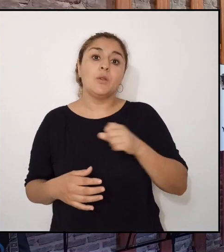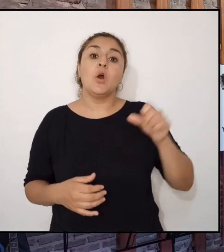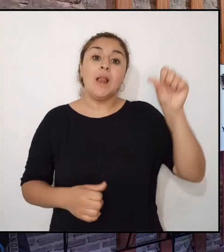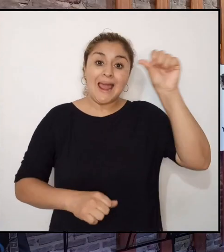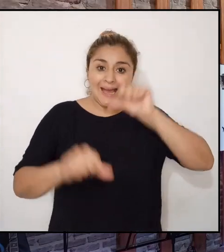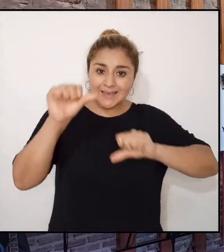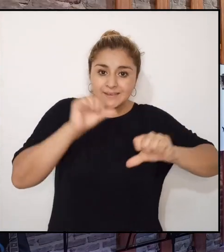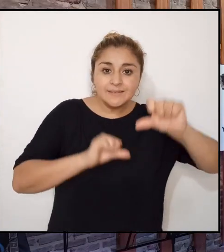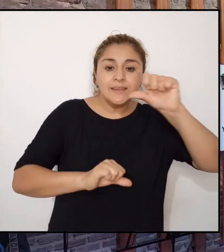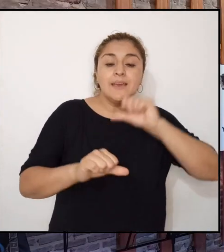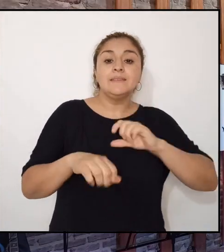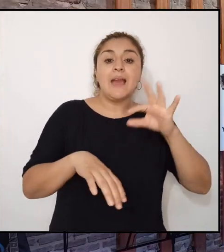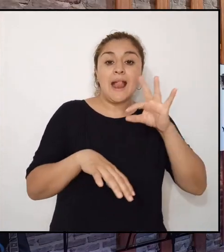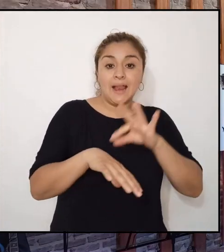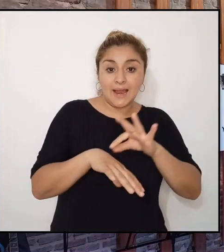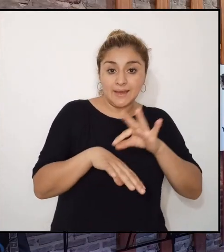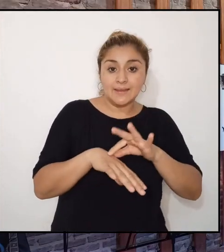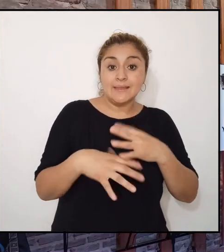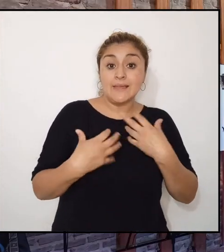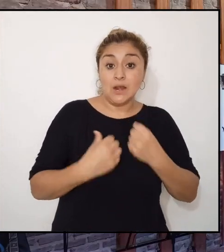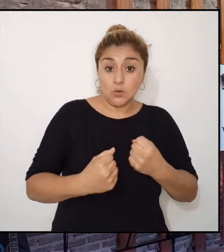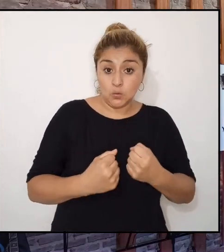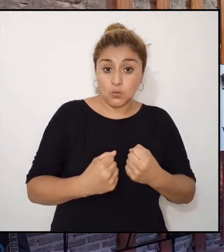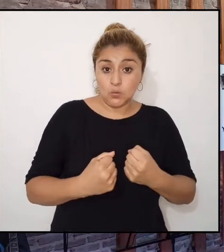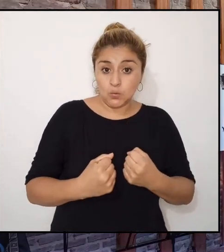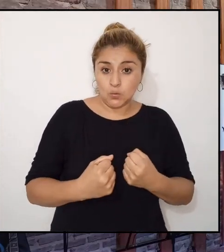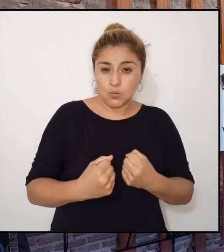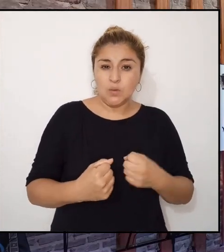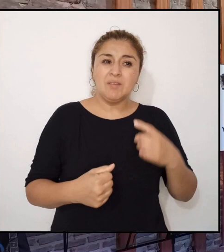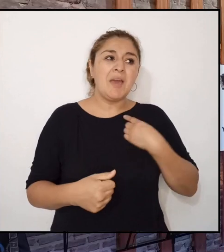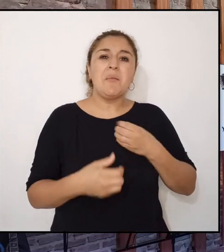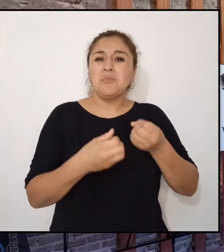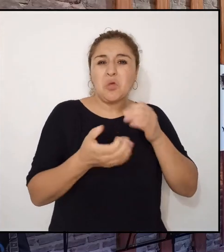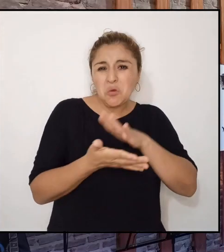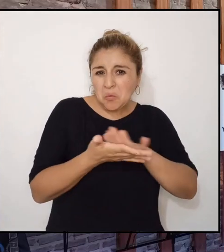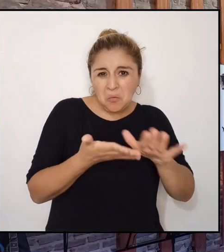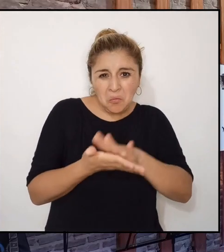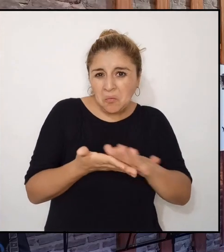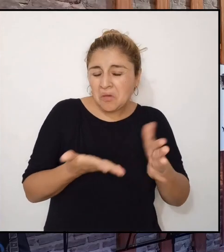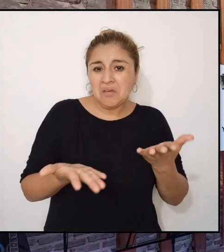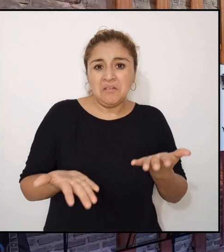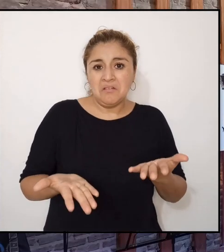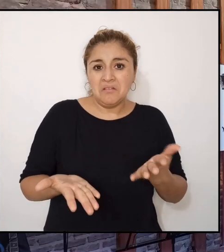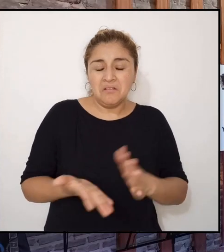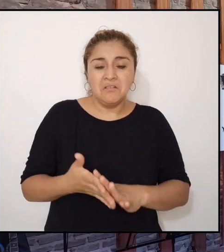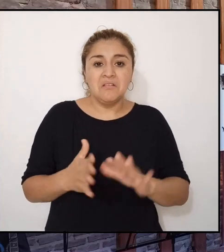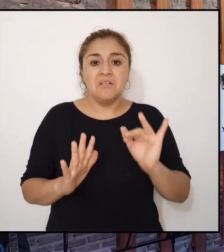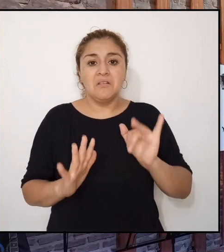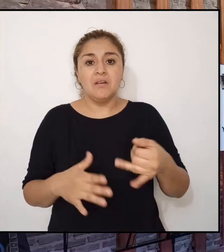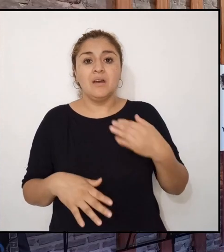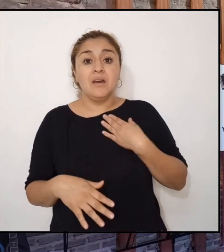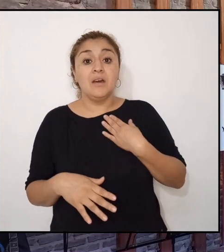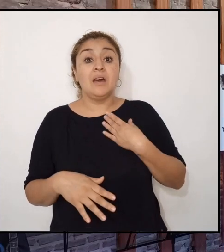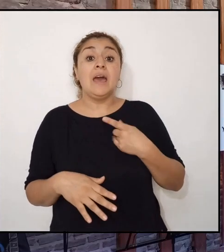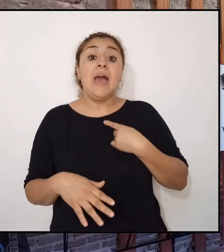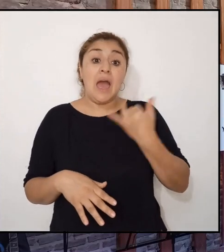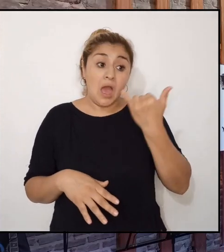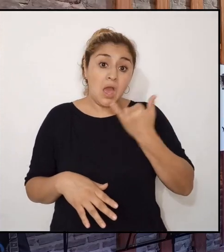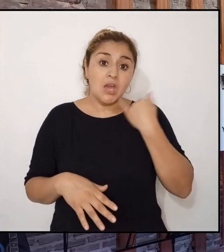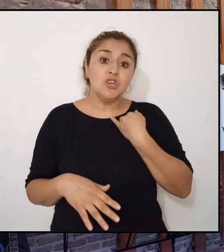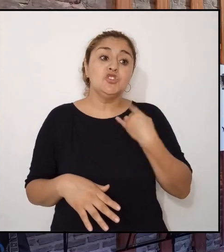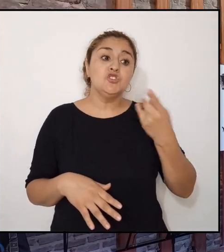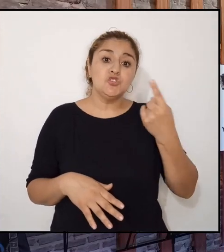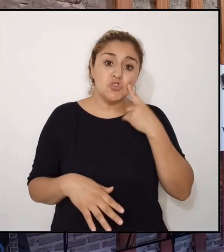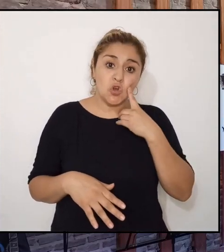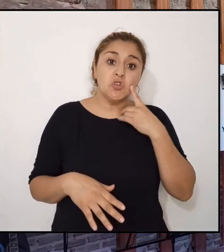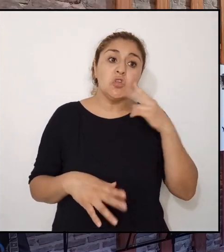y médicas aparecieron en los últimos siglos, no mucho atrás. Gente muriéndose por enfermedades, por falta de higiene,